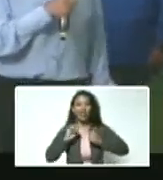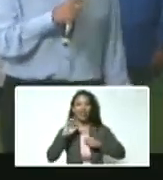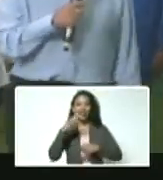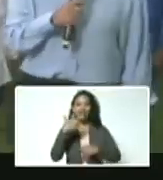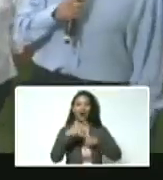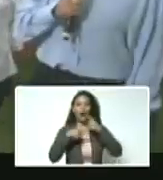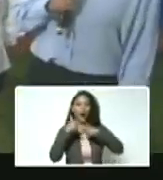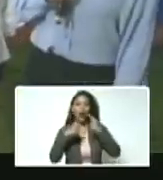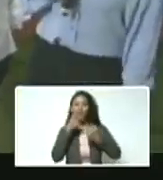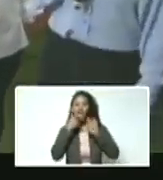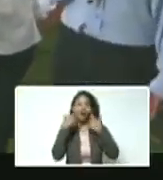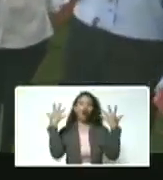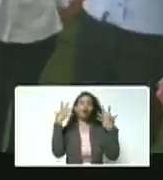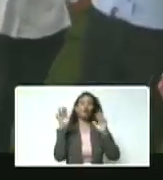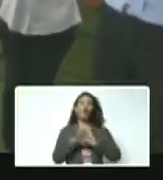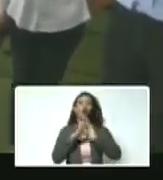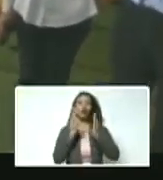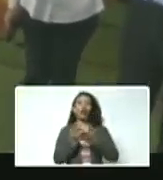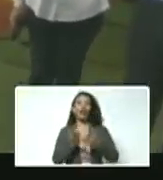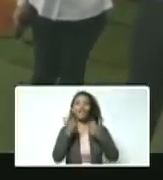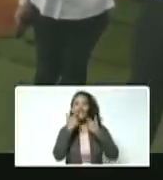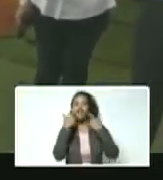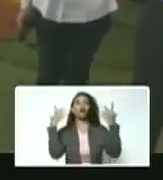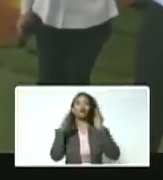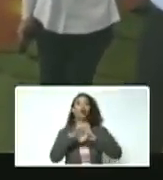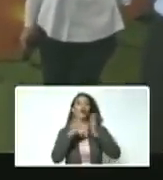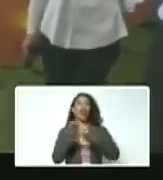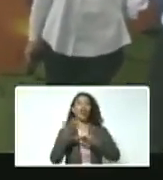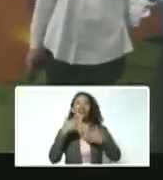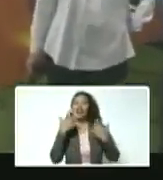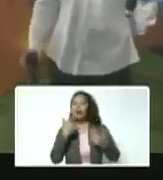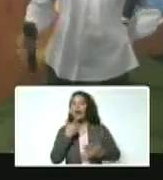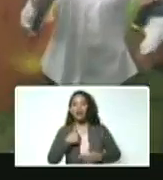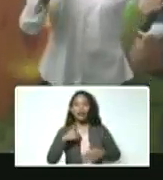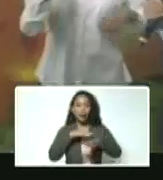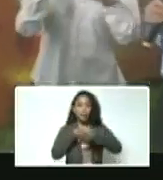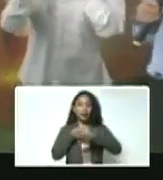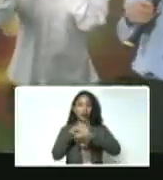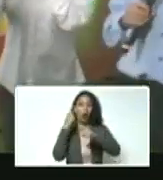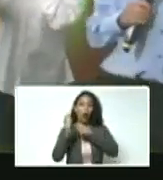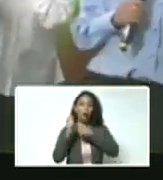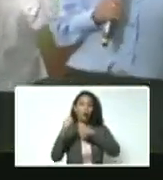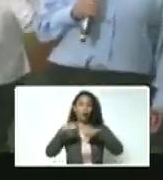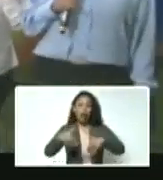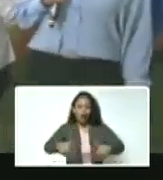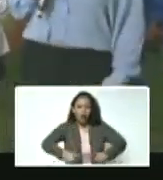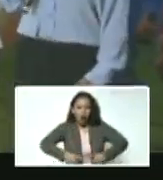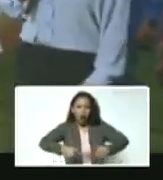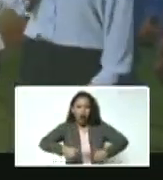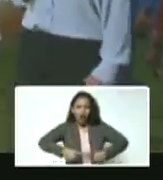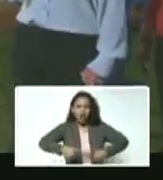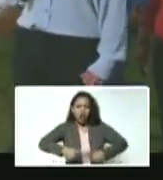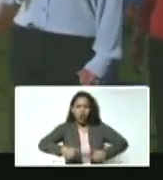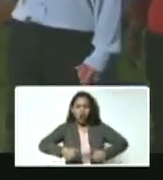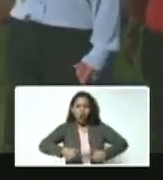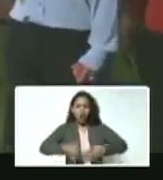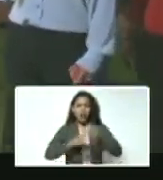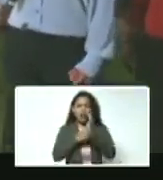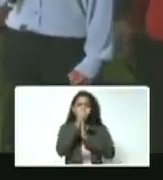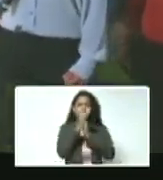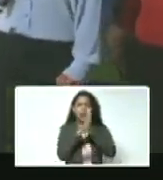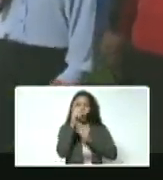mundo. Famoso en el mundo. ¿Qué me dice la ministra de Comercio de todo este esfuerzo de